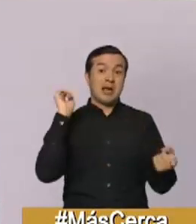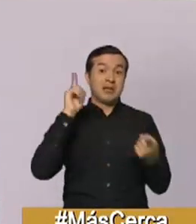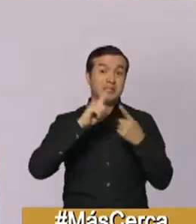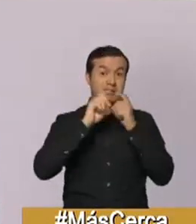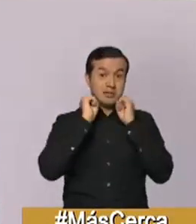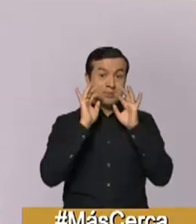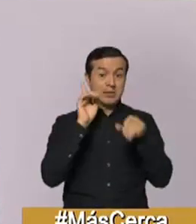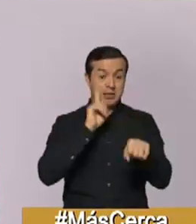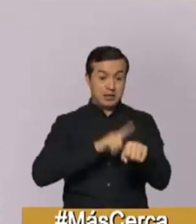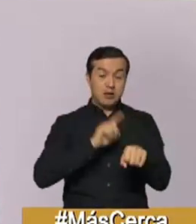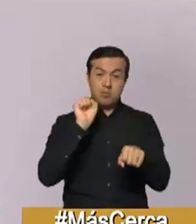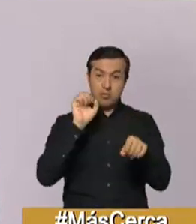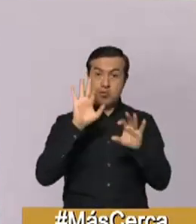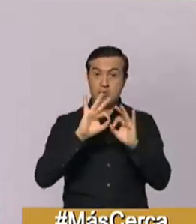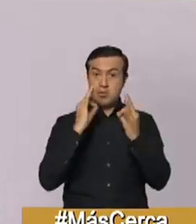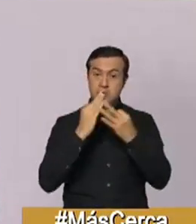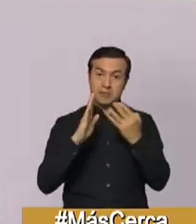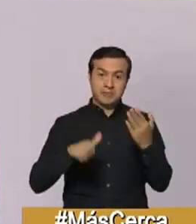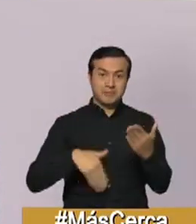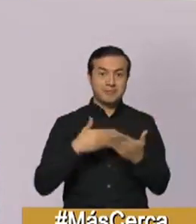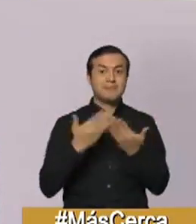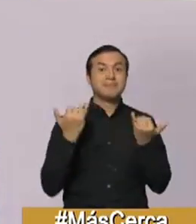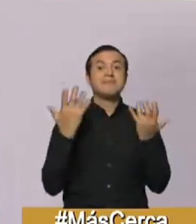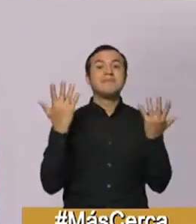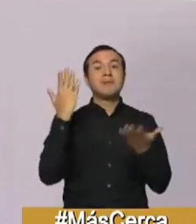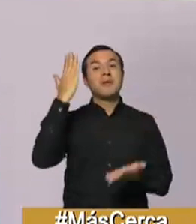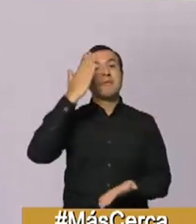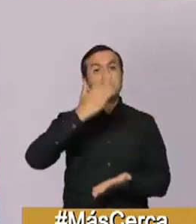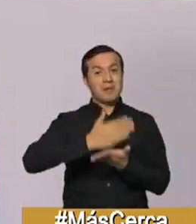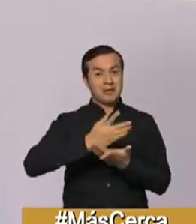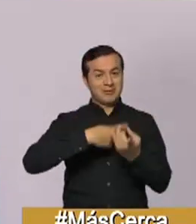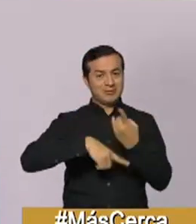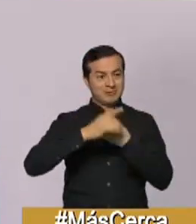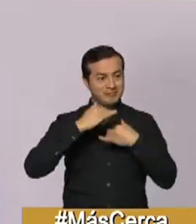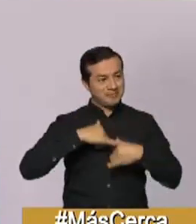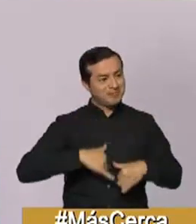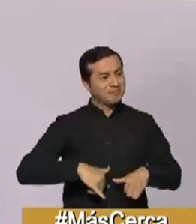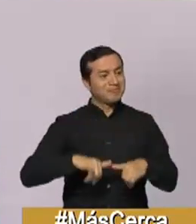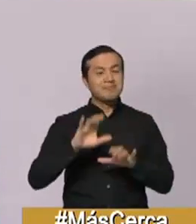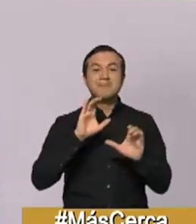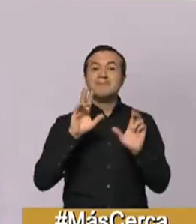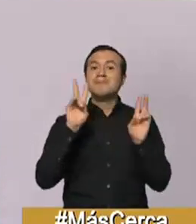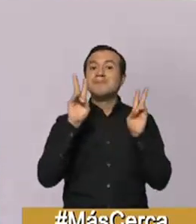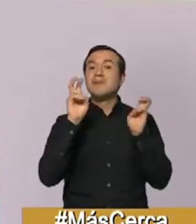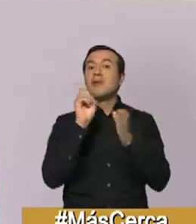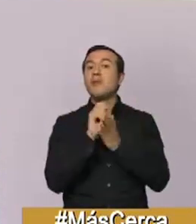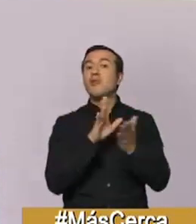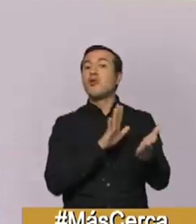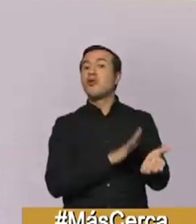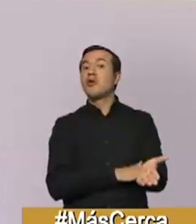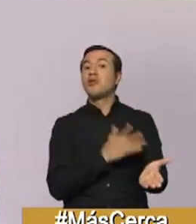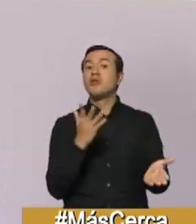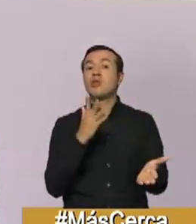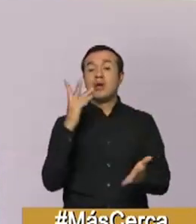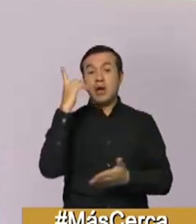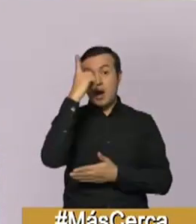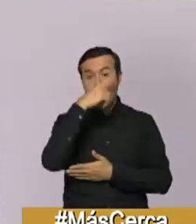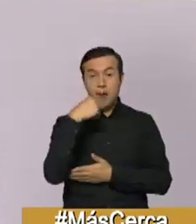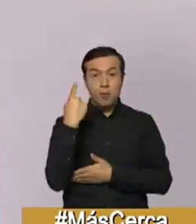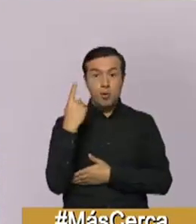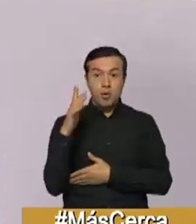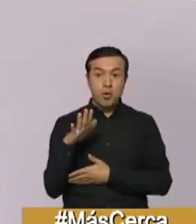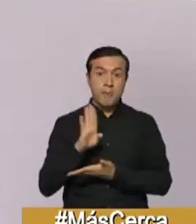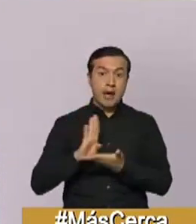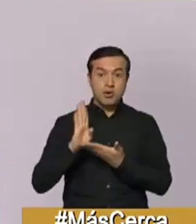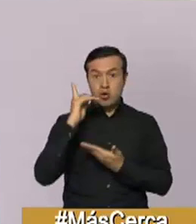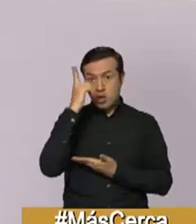tiene tiempo para ir con su familia. En este momento nos vamos a un corte, pero regresamos para hablar de un proyecto que se lleva a cabo en Carapungo para poder cuidar a